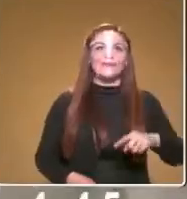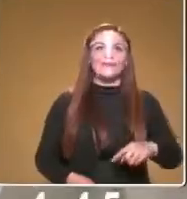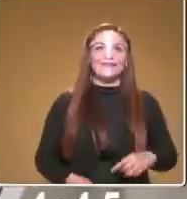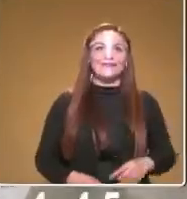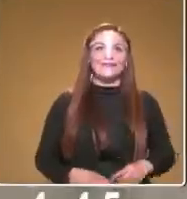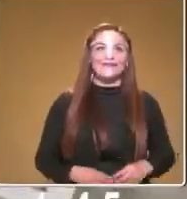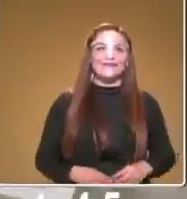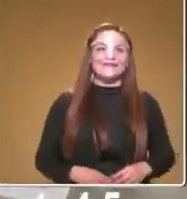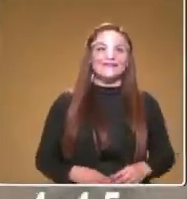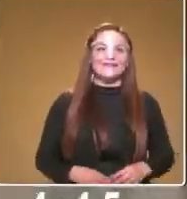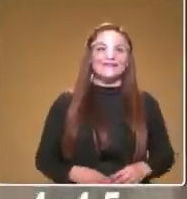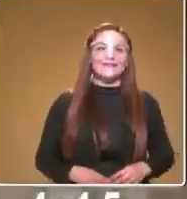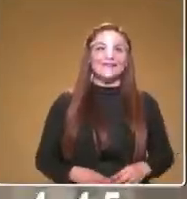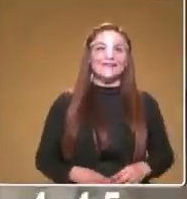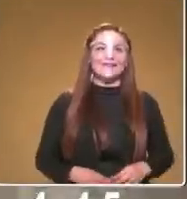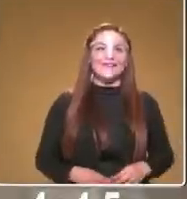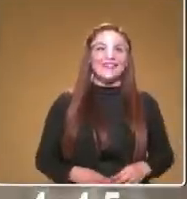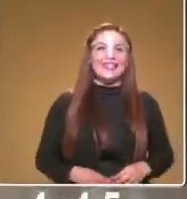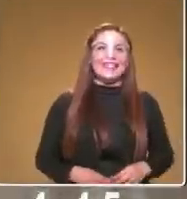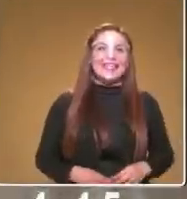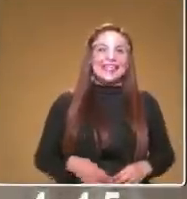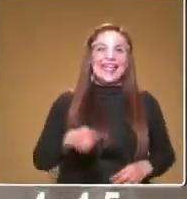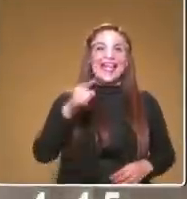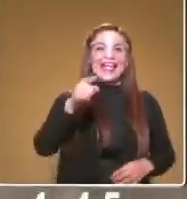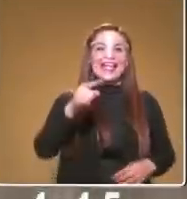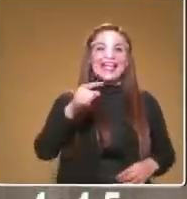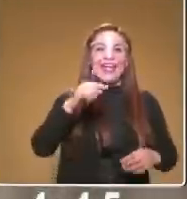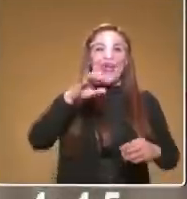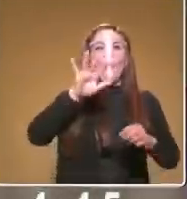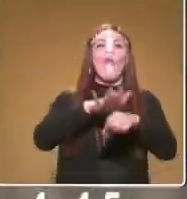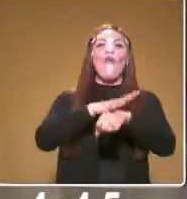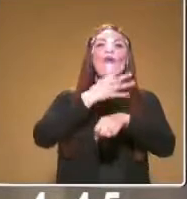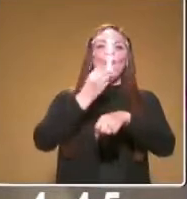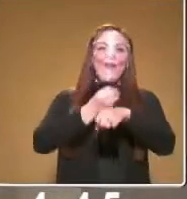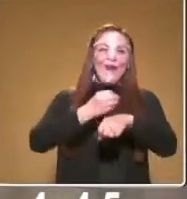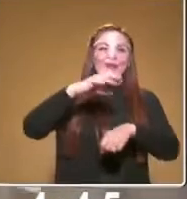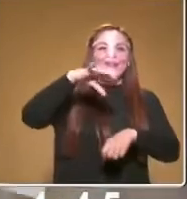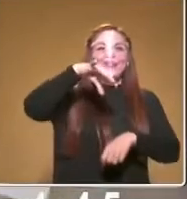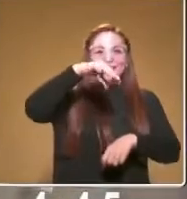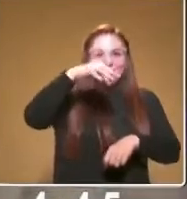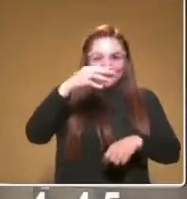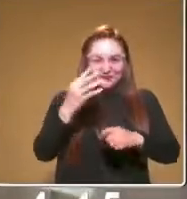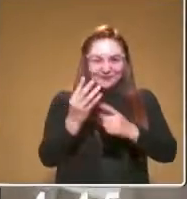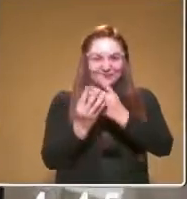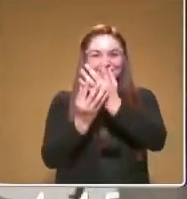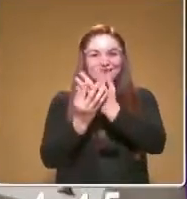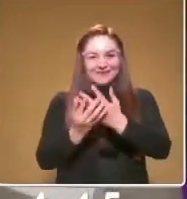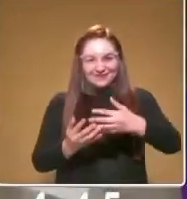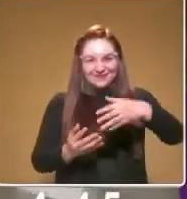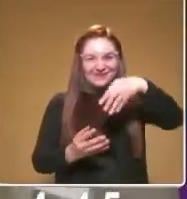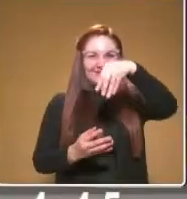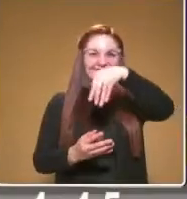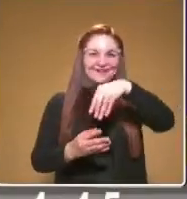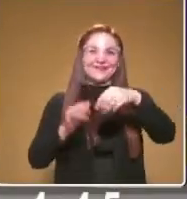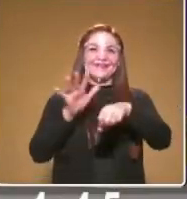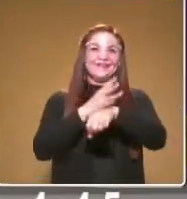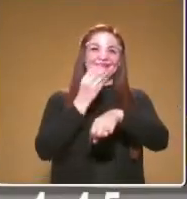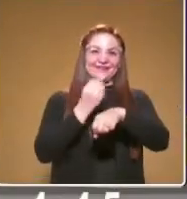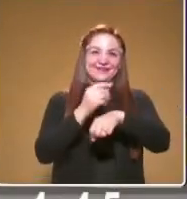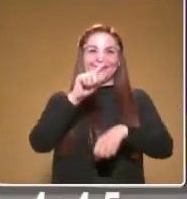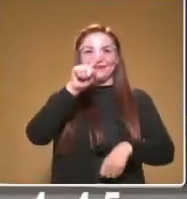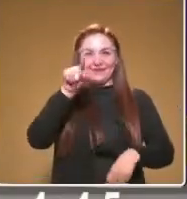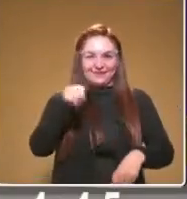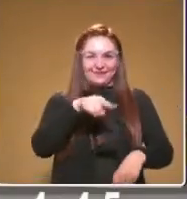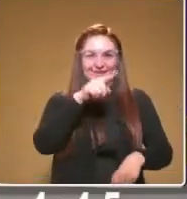ahí va, ahí va, ahí va, quedaría viendo hacia arriba, o sea, queda en su misma posición, ¿verdad? Entonces